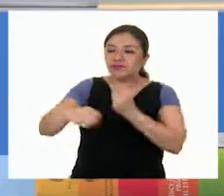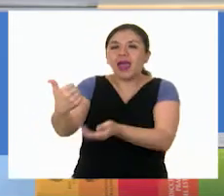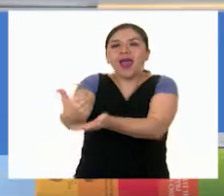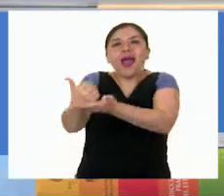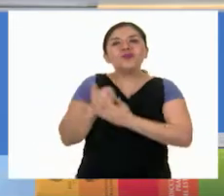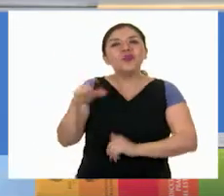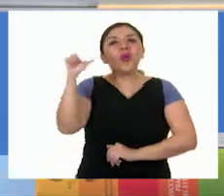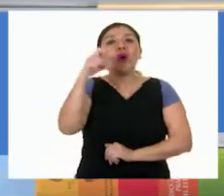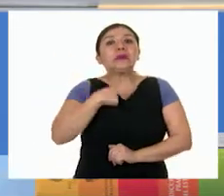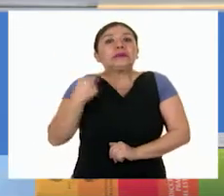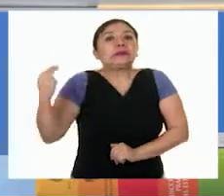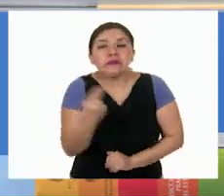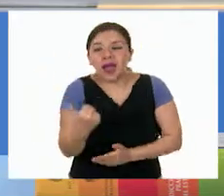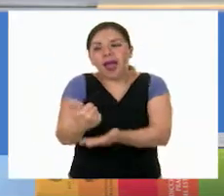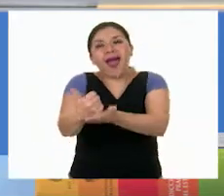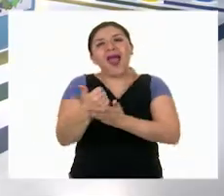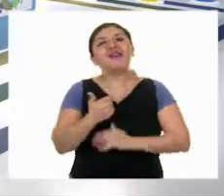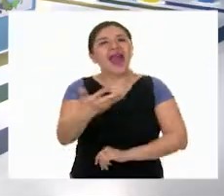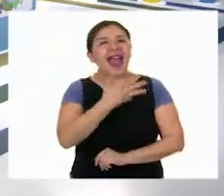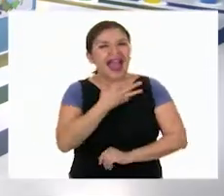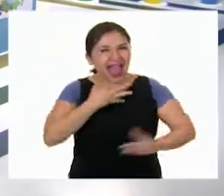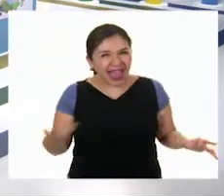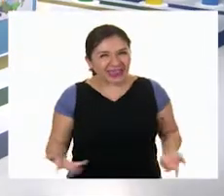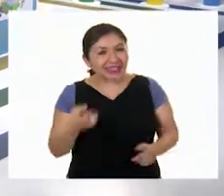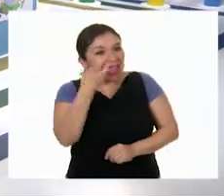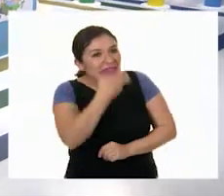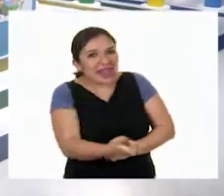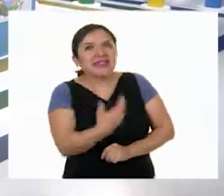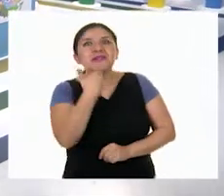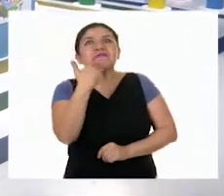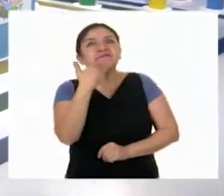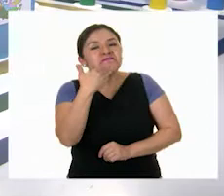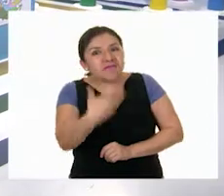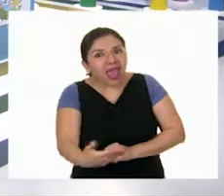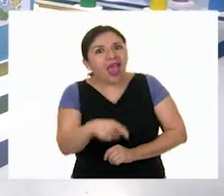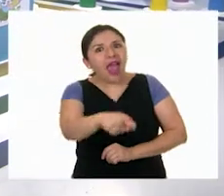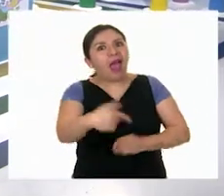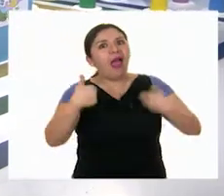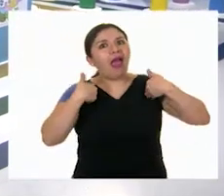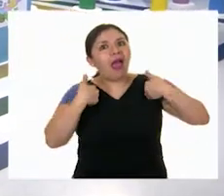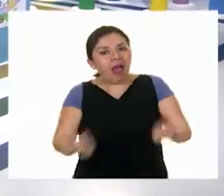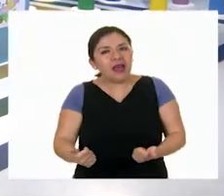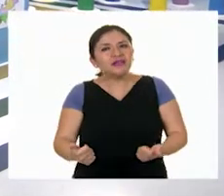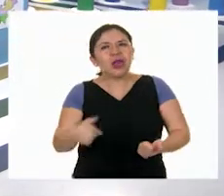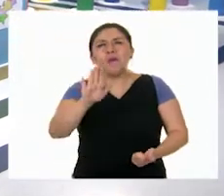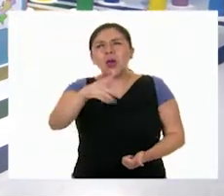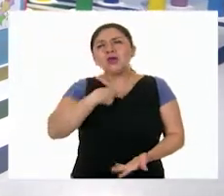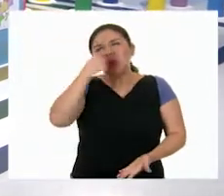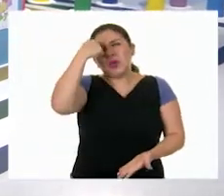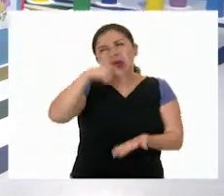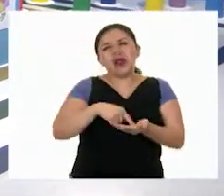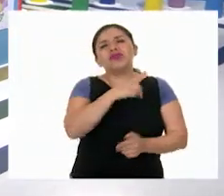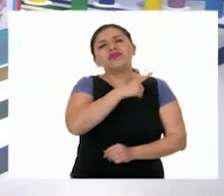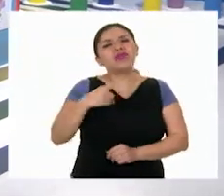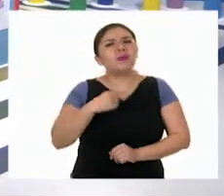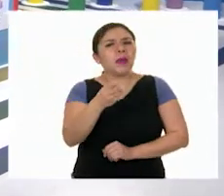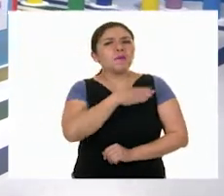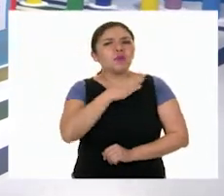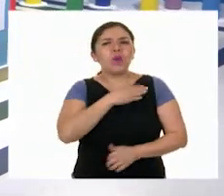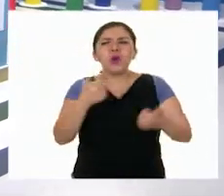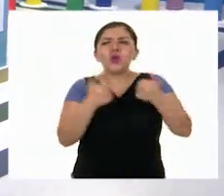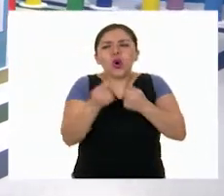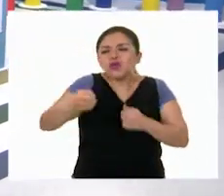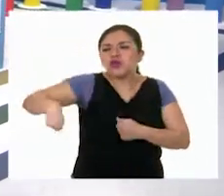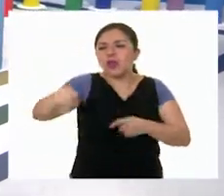cuando necesitemos. Ah, oye, Raulito, eso es una forma de verlo, aunque yo creo que hay que ser bueno con los demás